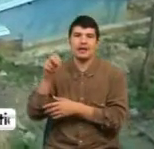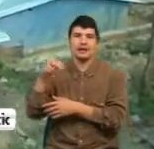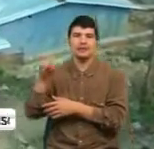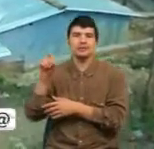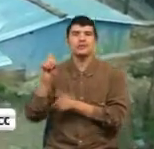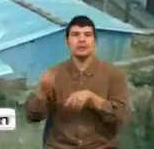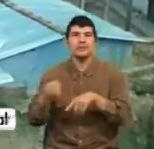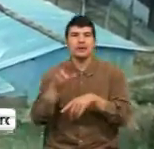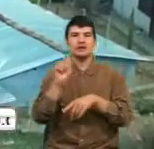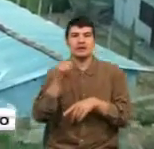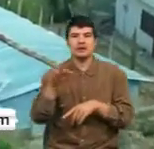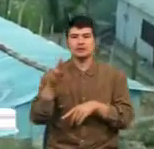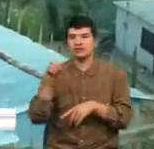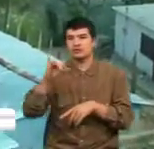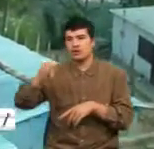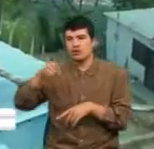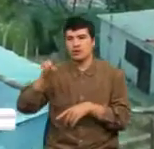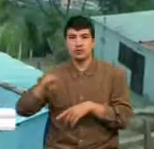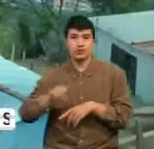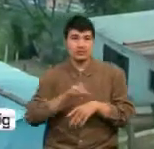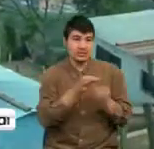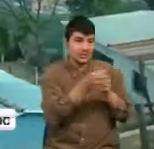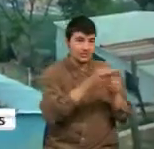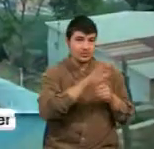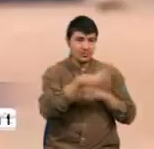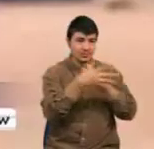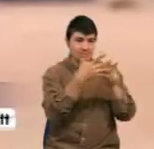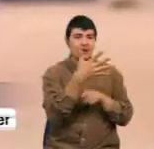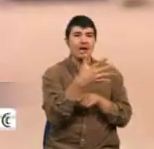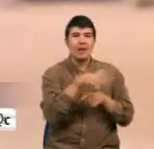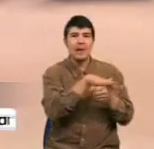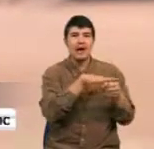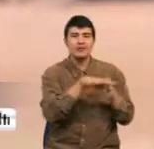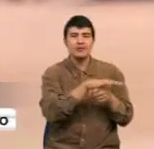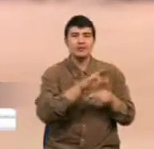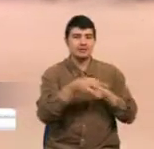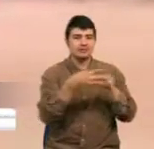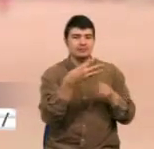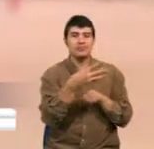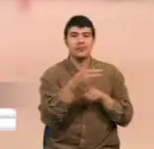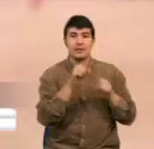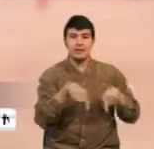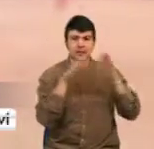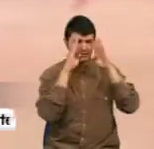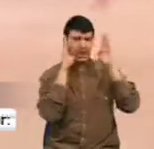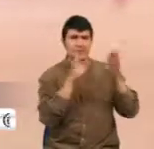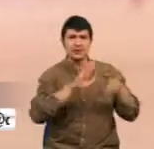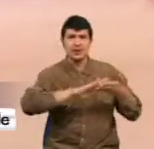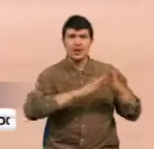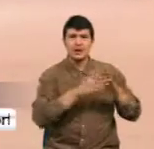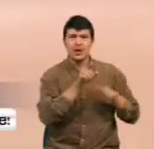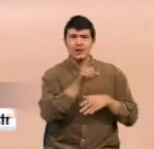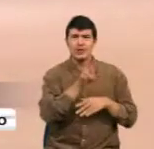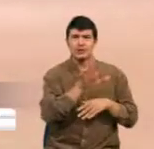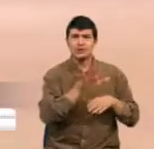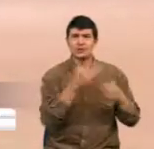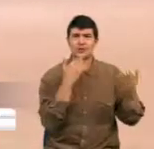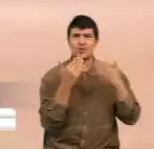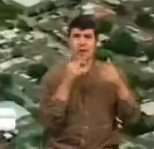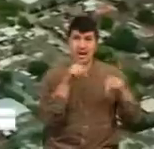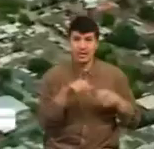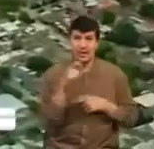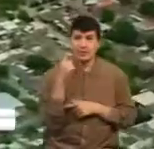y en los otros 5 hacen presencia más de 3 actores incluso llama la atención como en la comuna 12 que el sector rural de cúcuta